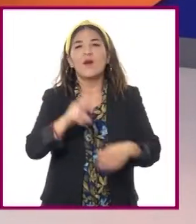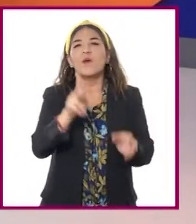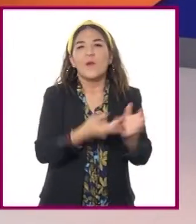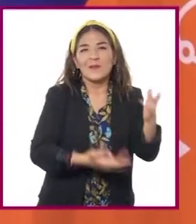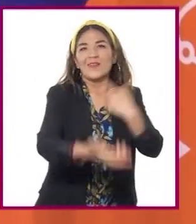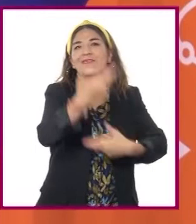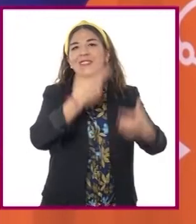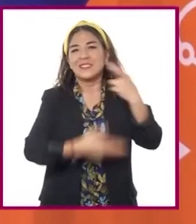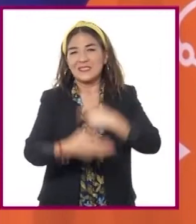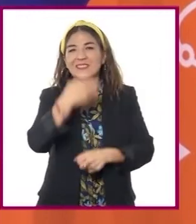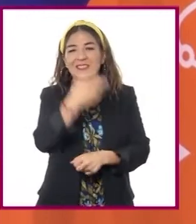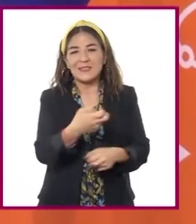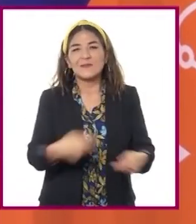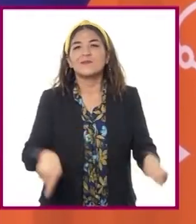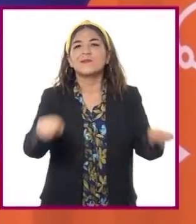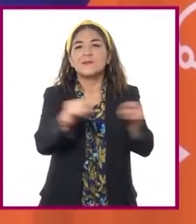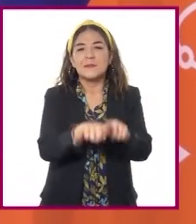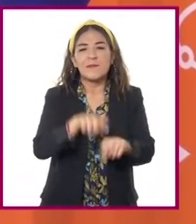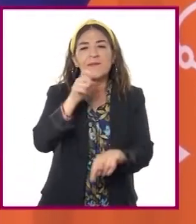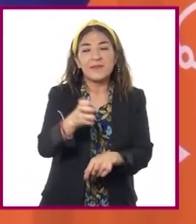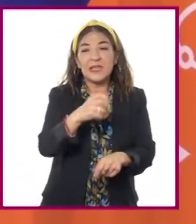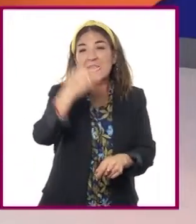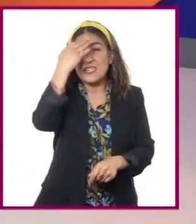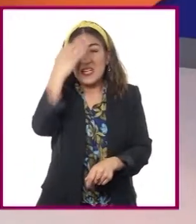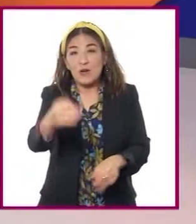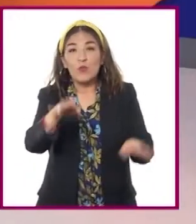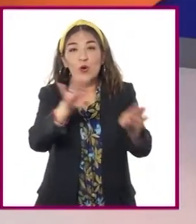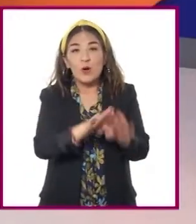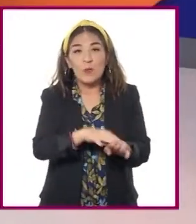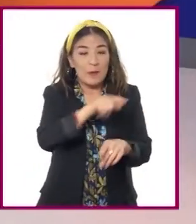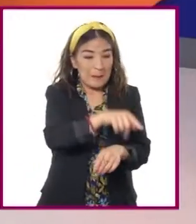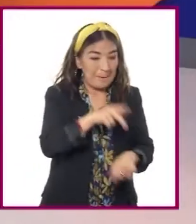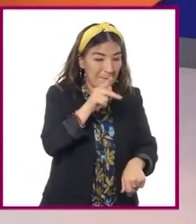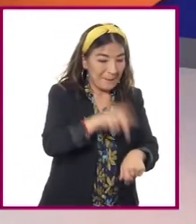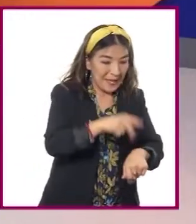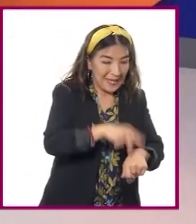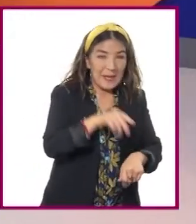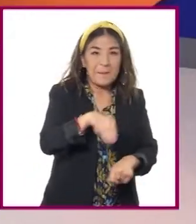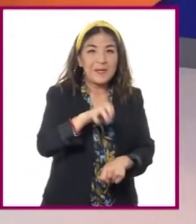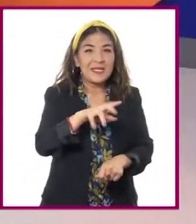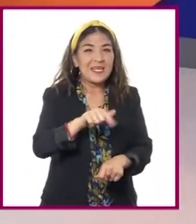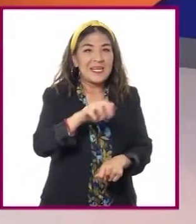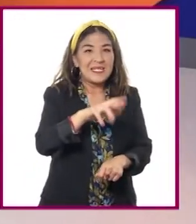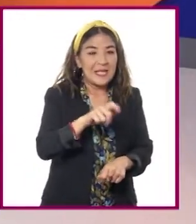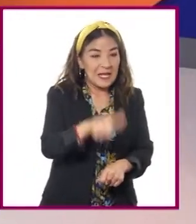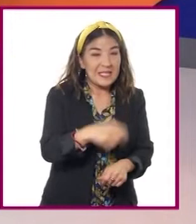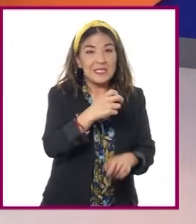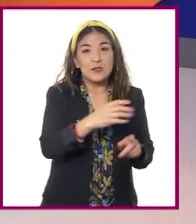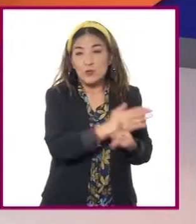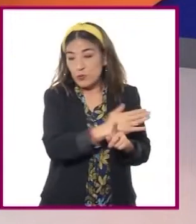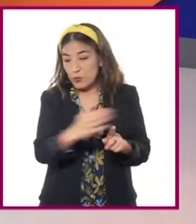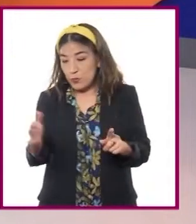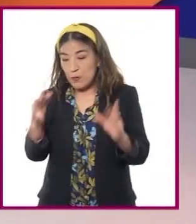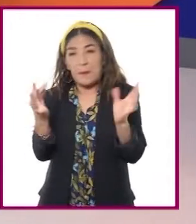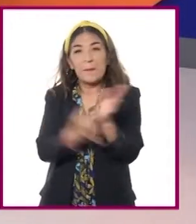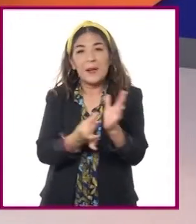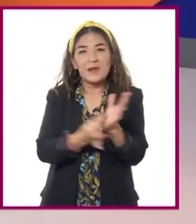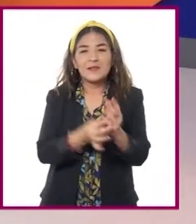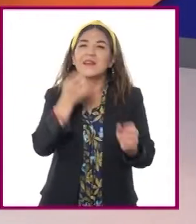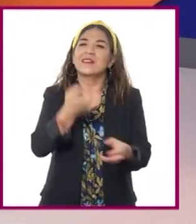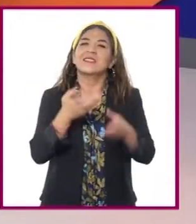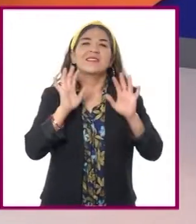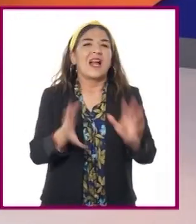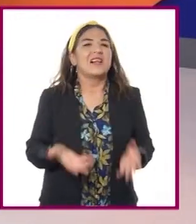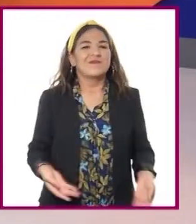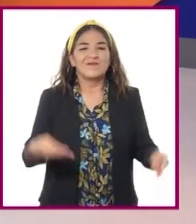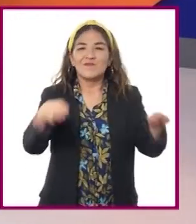estable. Esto quiere decir que el ciclo que se inició con el mineral a partir de que se extrajo el metal termina cerrándose